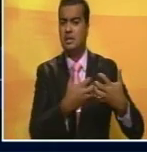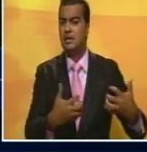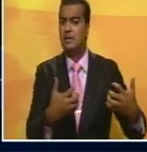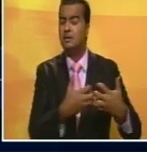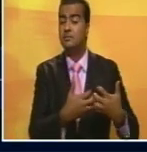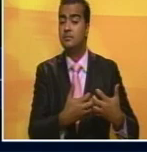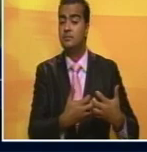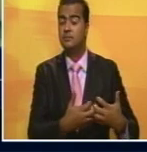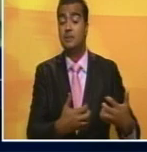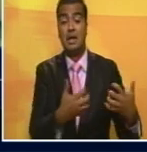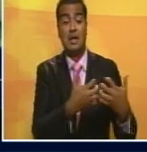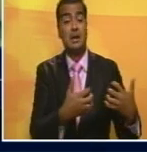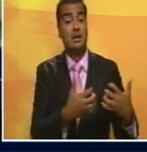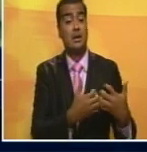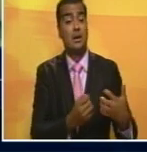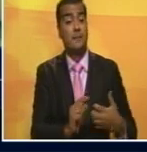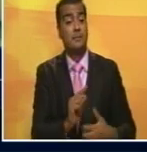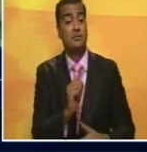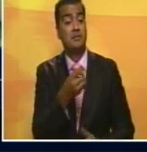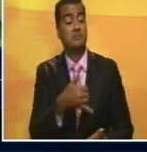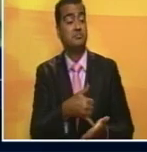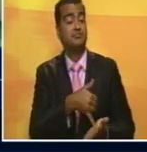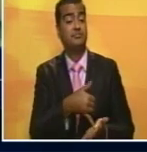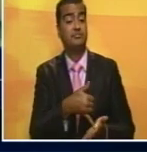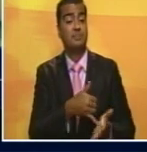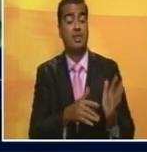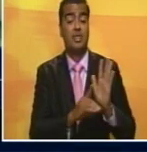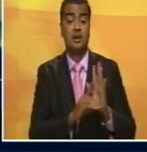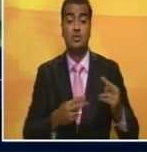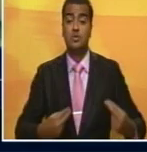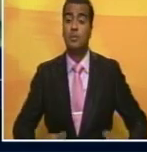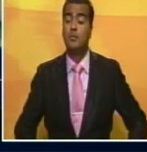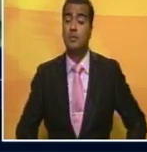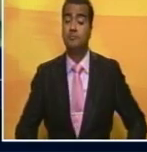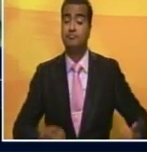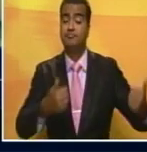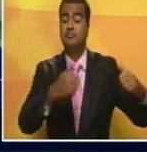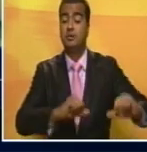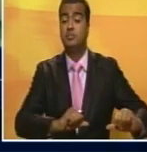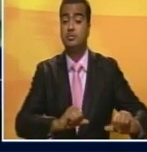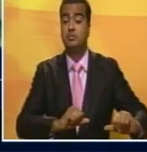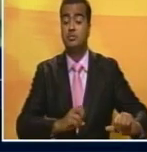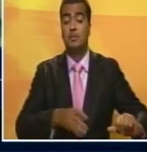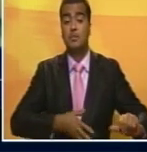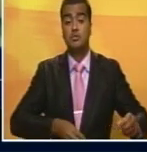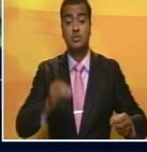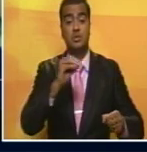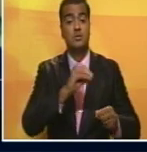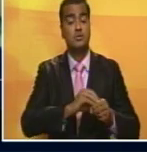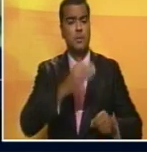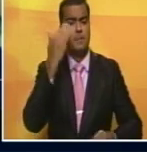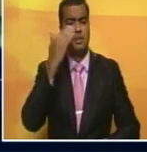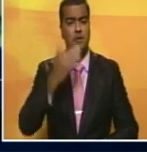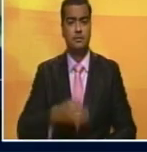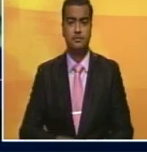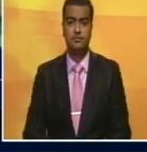guerra precisamente es donde se dan las principales vulneraciones a los derechos humanos y peor todavía cuando se da una intervención